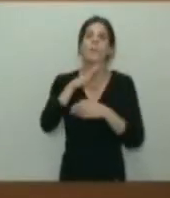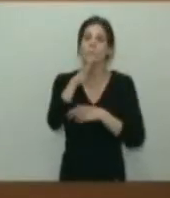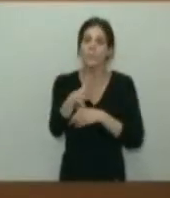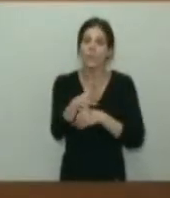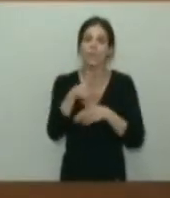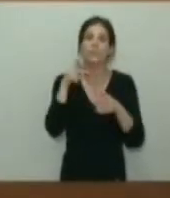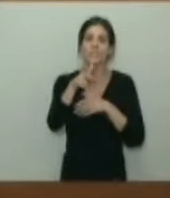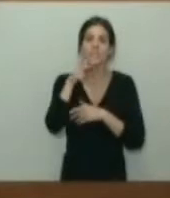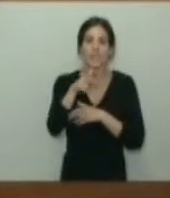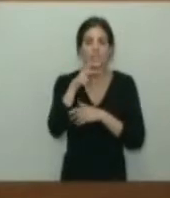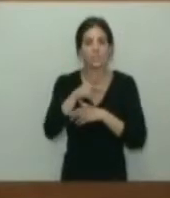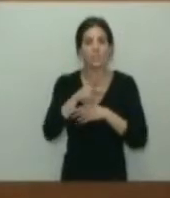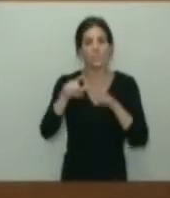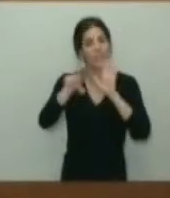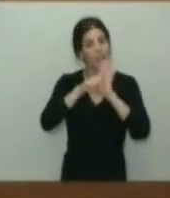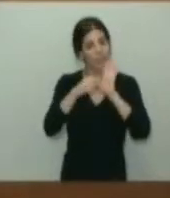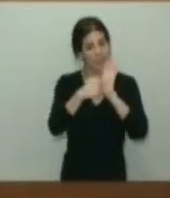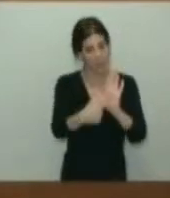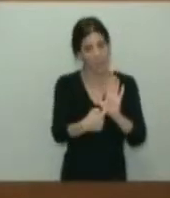legislación